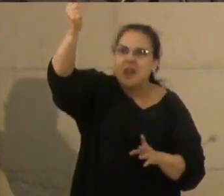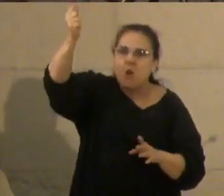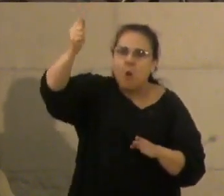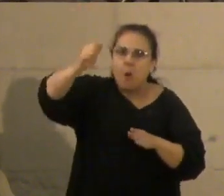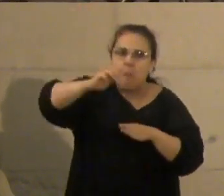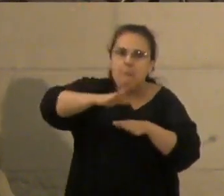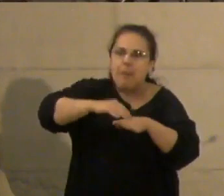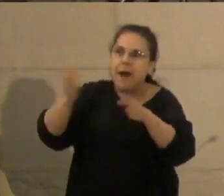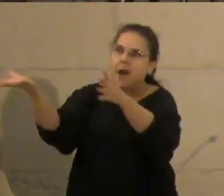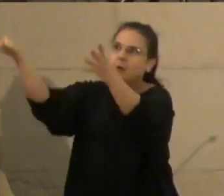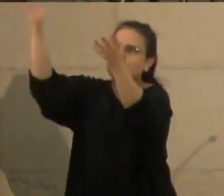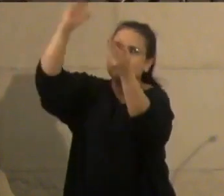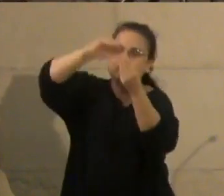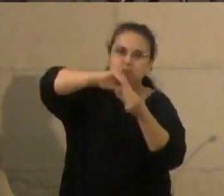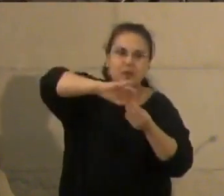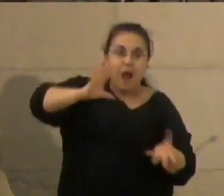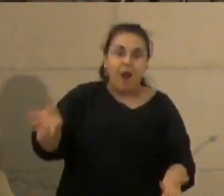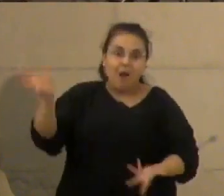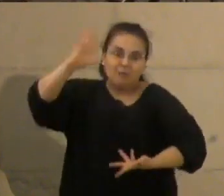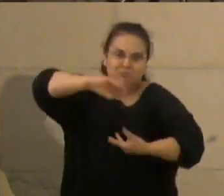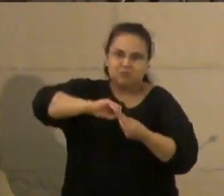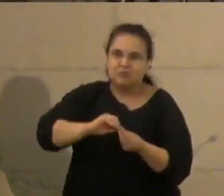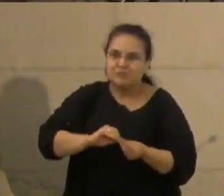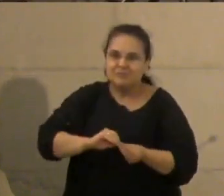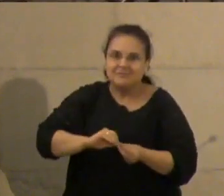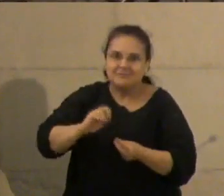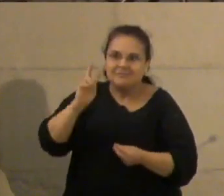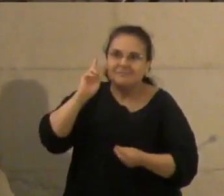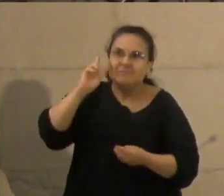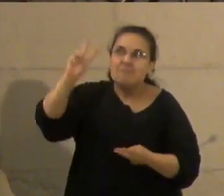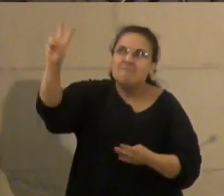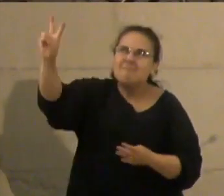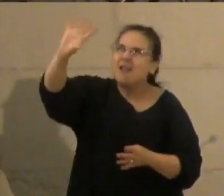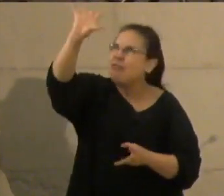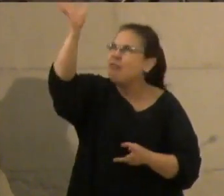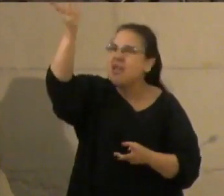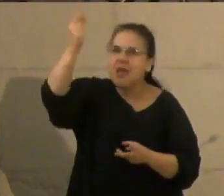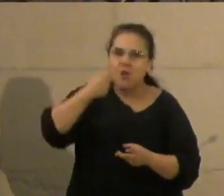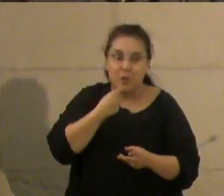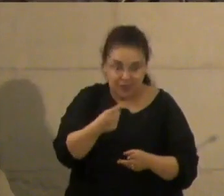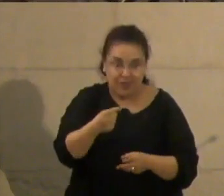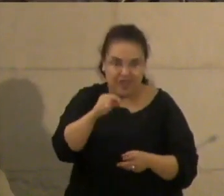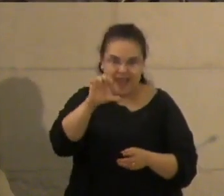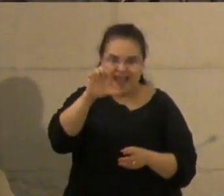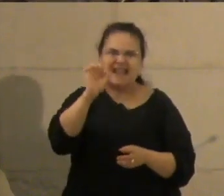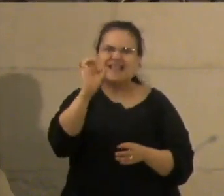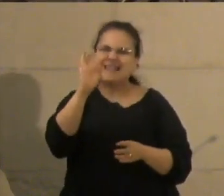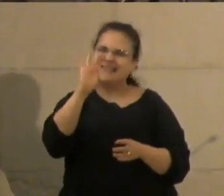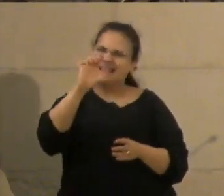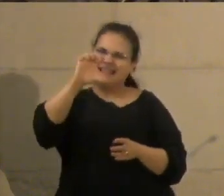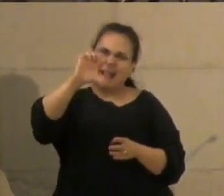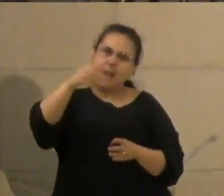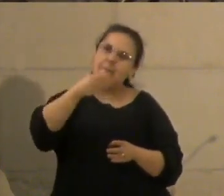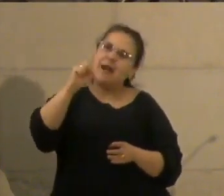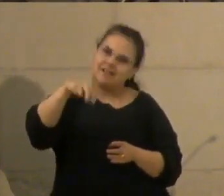para incorporarlo en nuestros pasos. Mirar al cielo, nos dice Esteban. Pero además, hoy Jesús en el